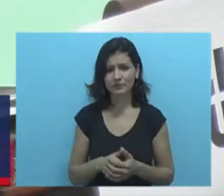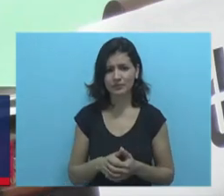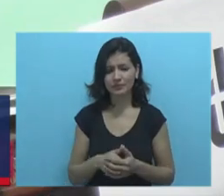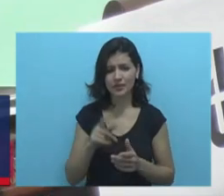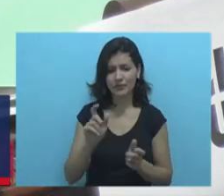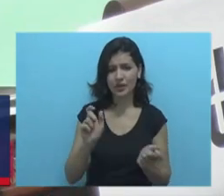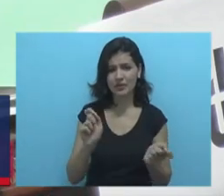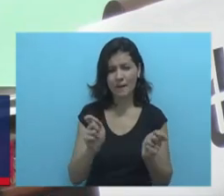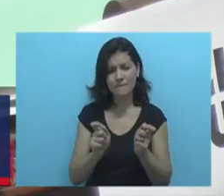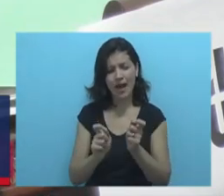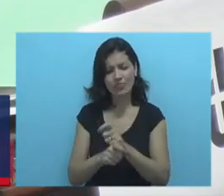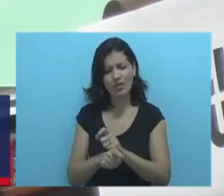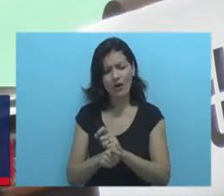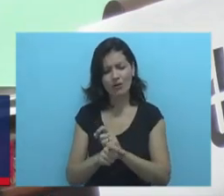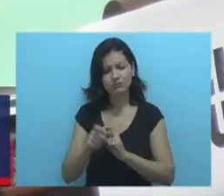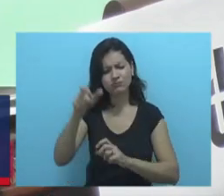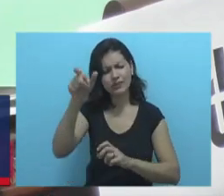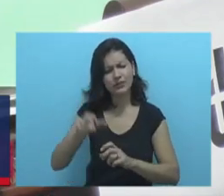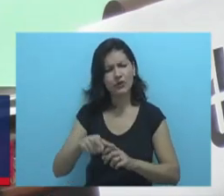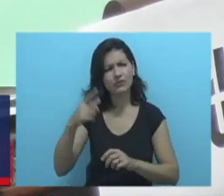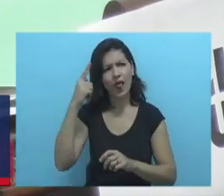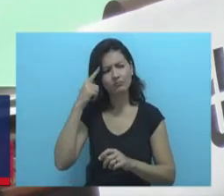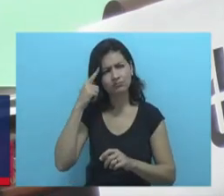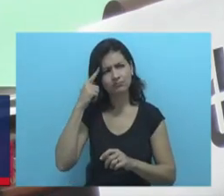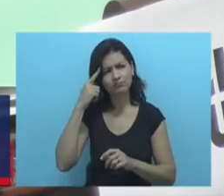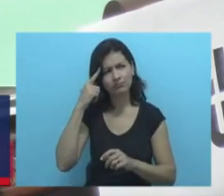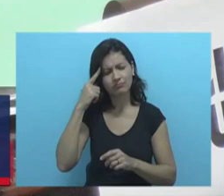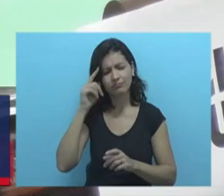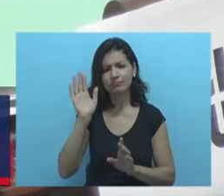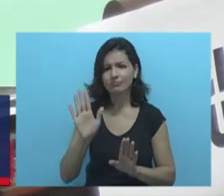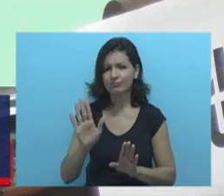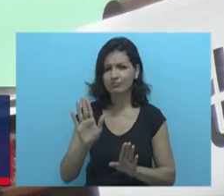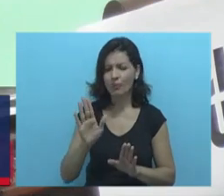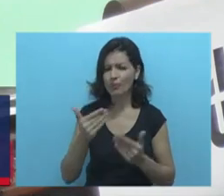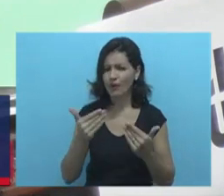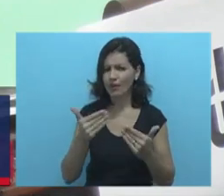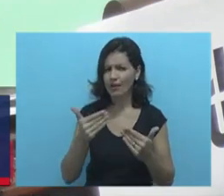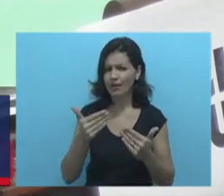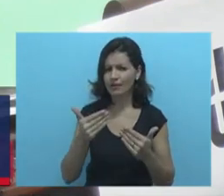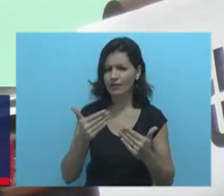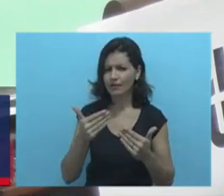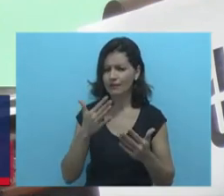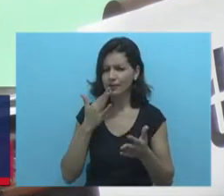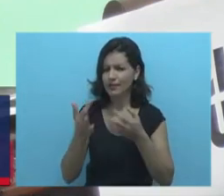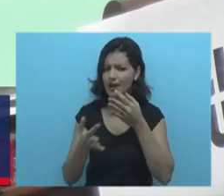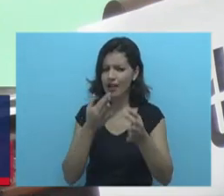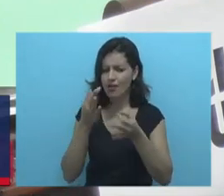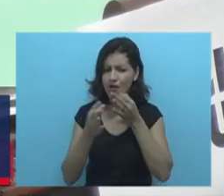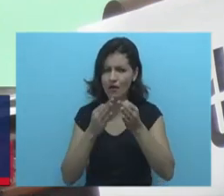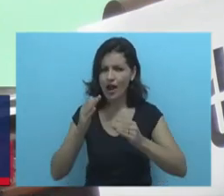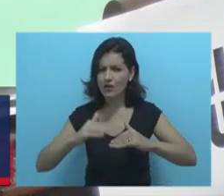Miguel estadista, en un Miguel donde tenía la capacidad de dialogar y de